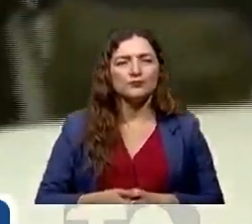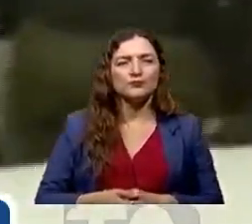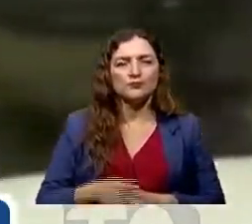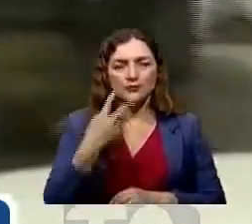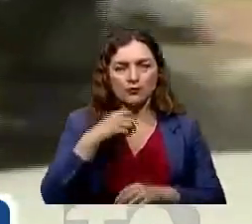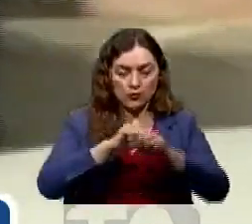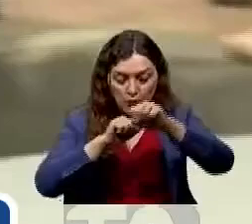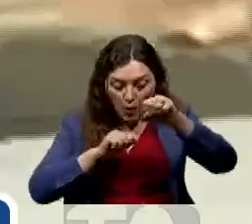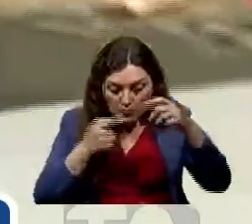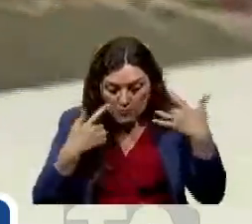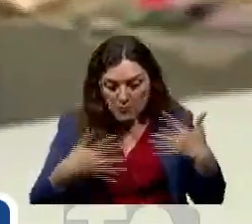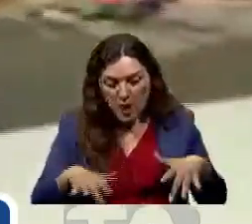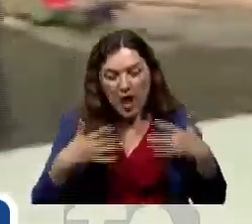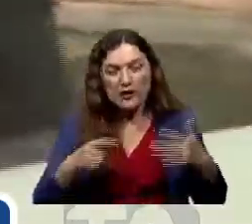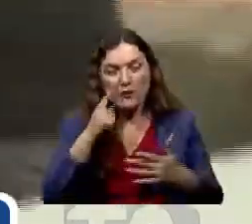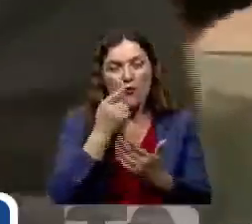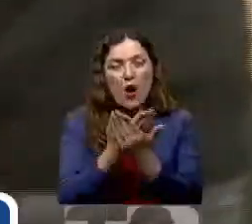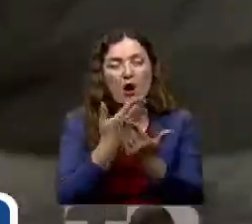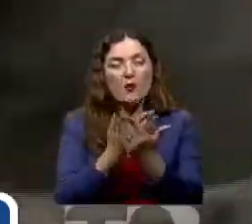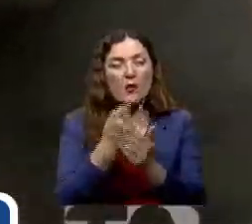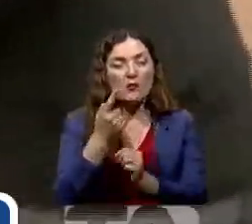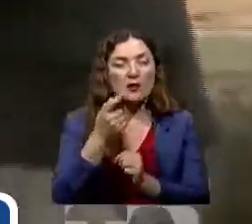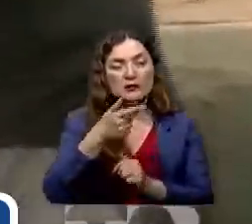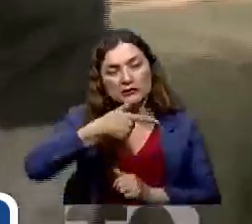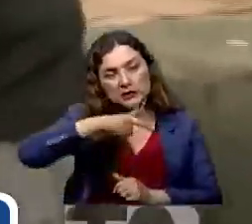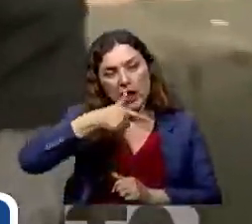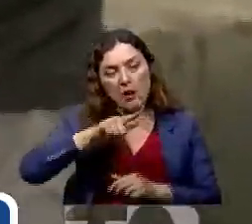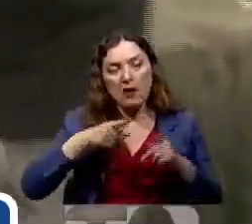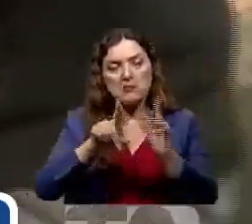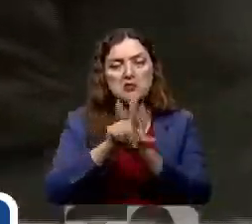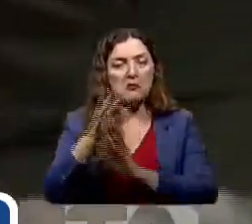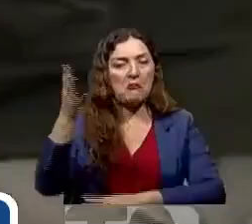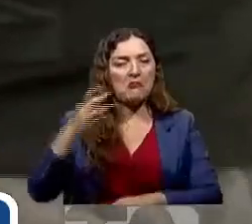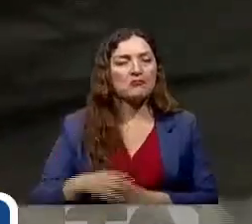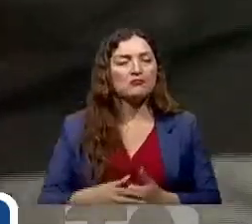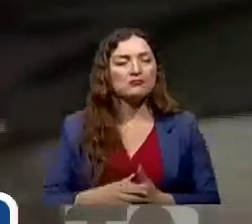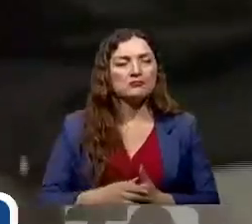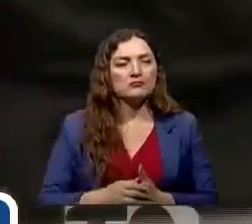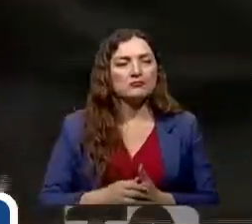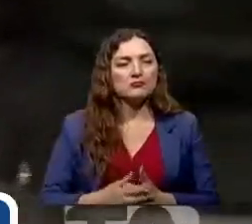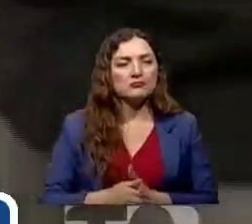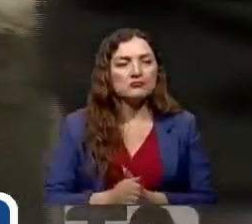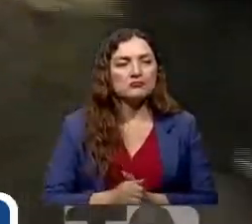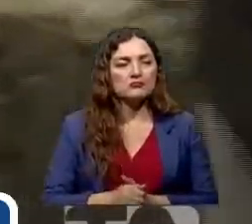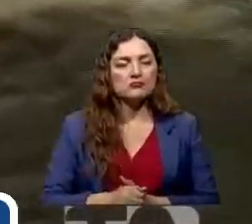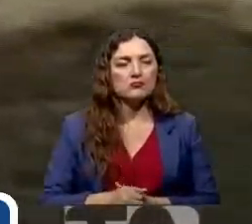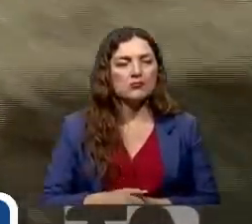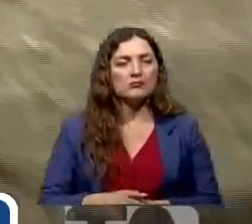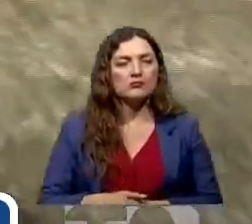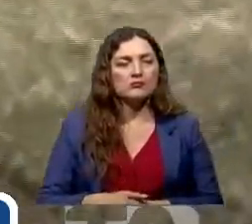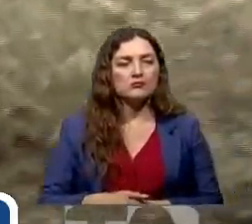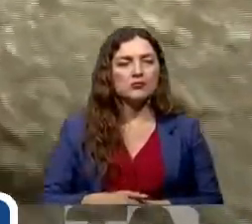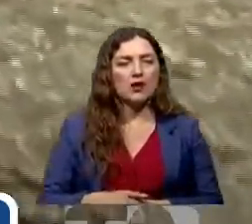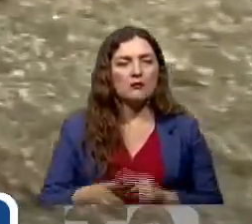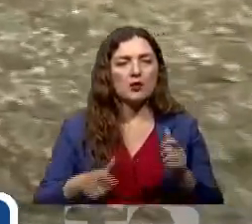podido encontrar. Miren ustedes, este es el alcohol que no tiene un registro sanitario y que también lo consumen las personas que incluso